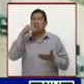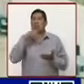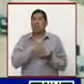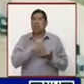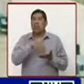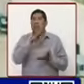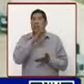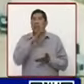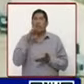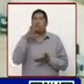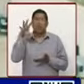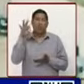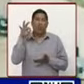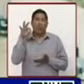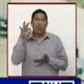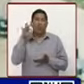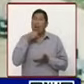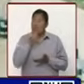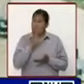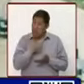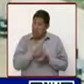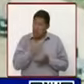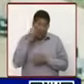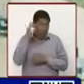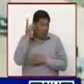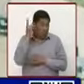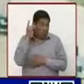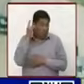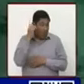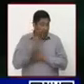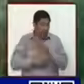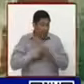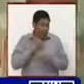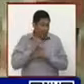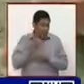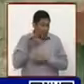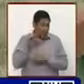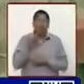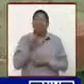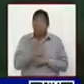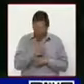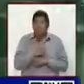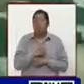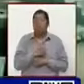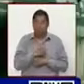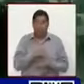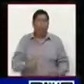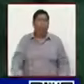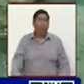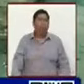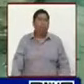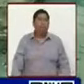1909. ¿Es uno de los más antiguos que tiene Bolivia? Del siglo XX, sí.